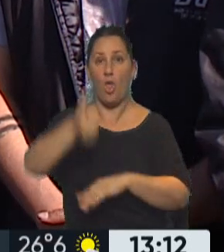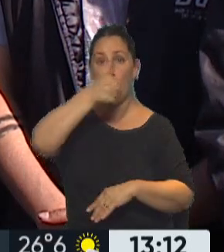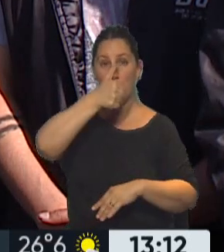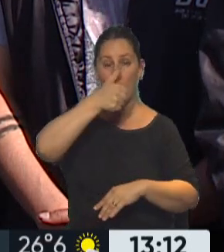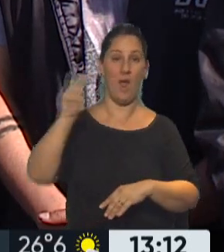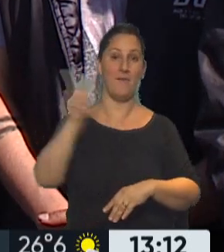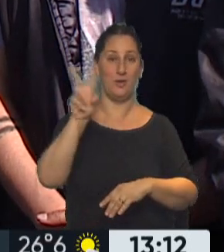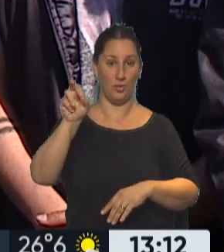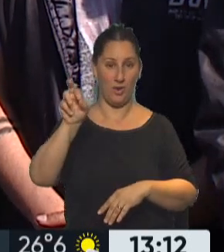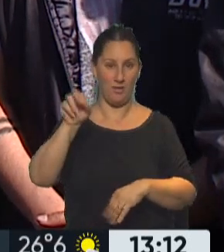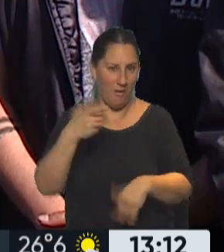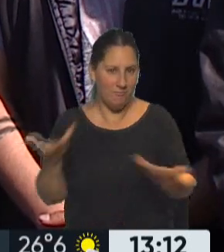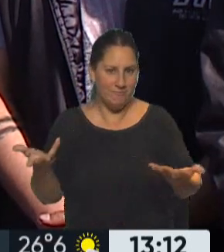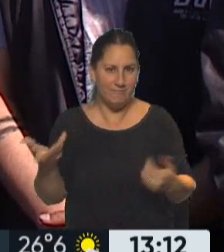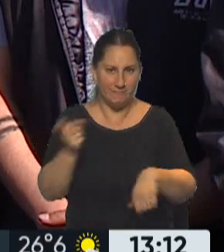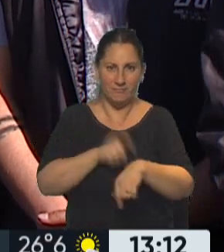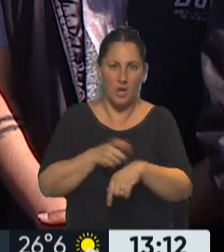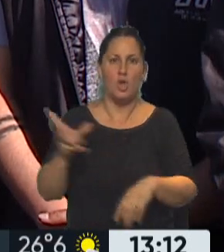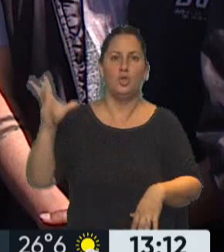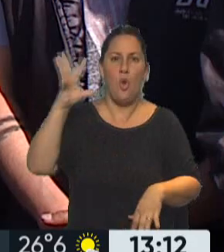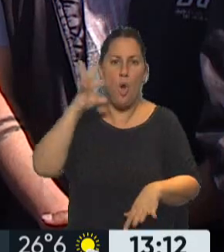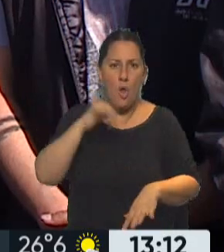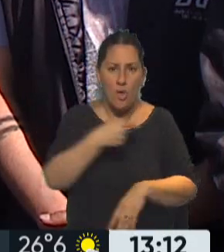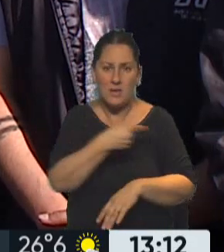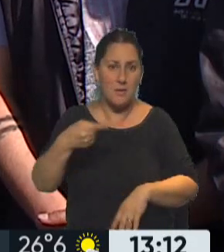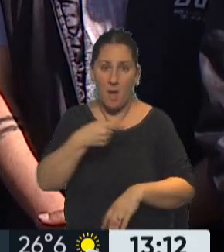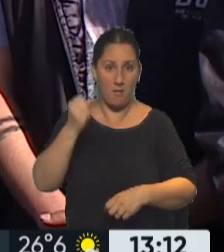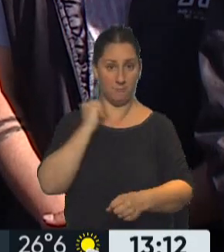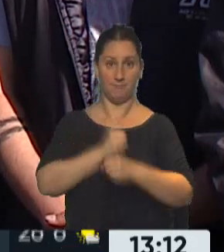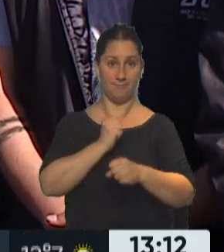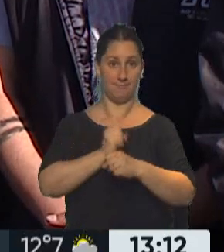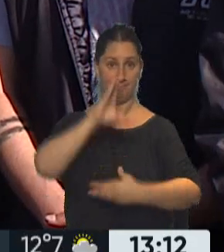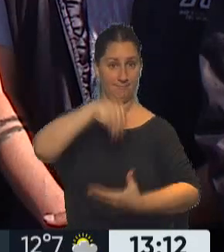22:30 horas. O sea que todos los días de la semana tienen que estar dentro de planta.